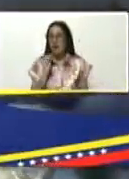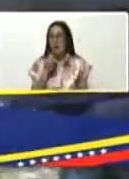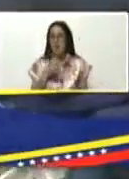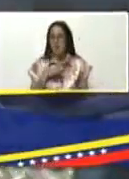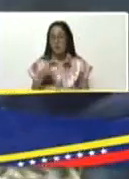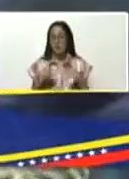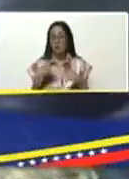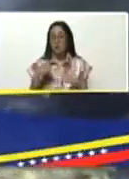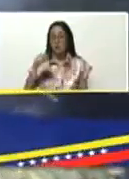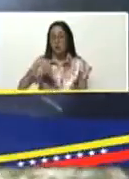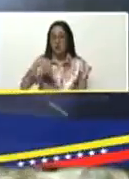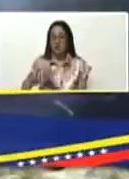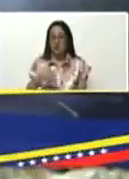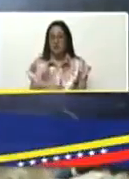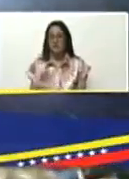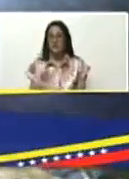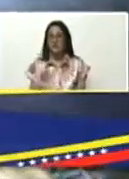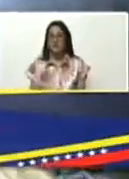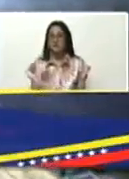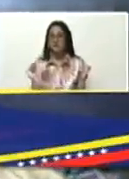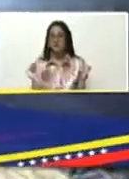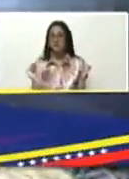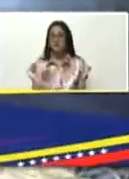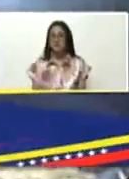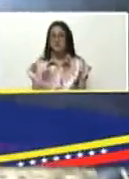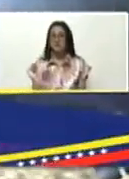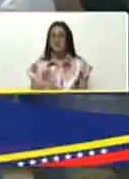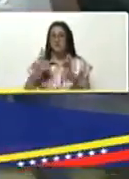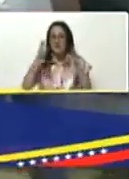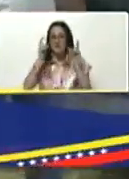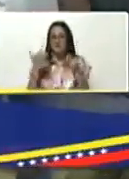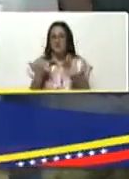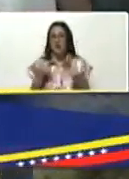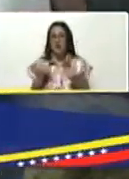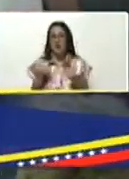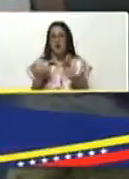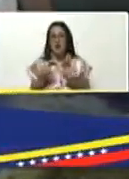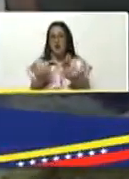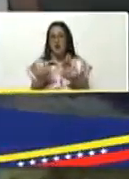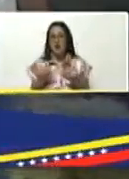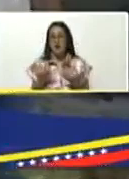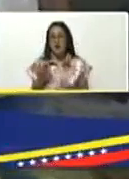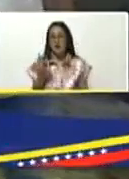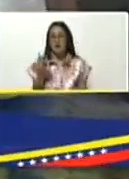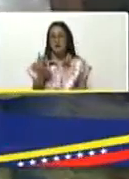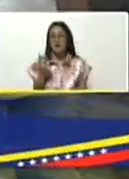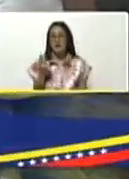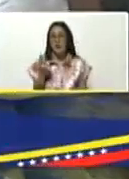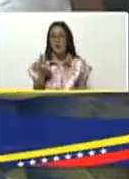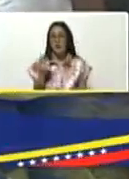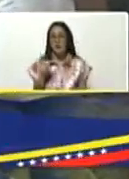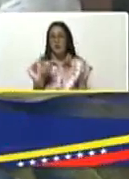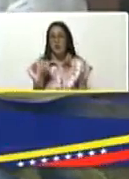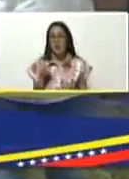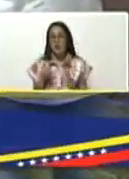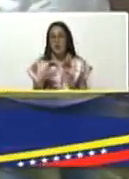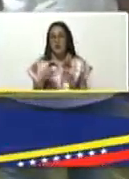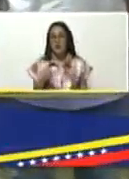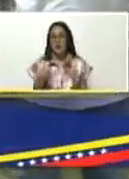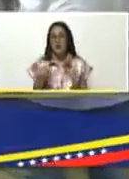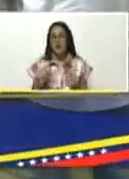productores acá en el estado. El búfalo actualmente está ocupando el segundo lugar en